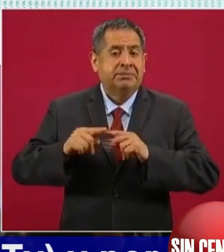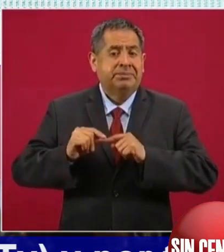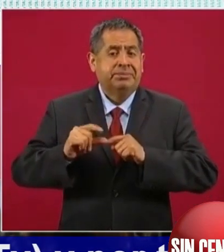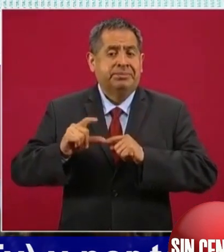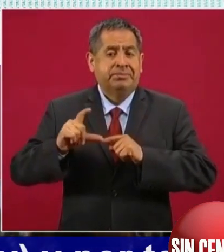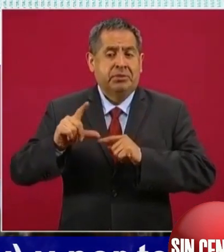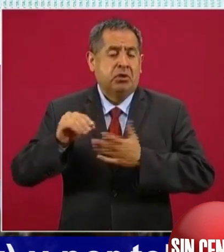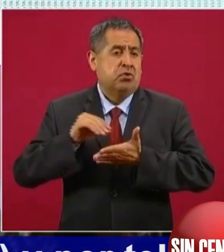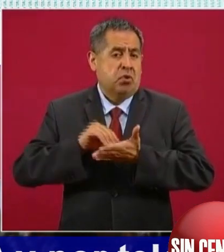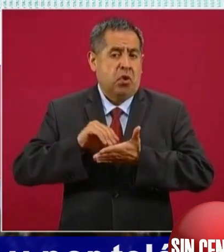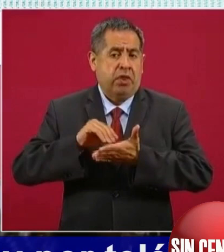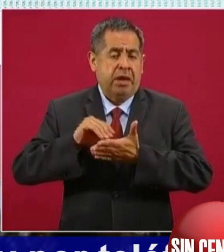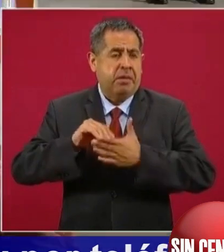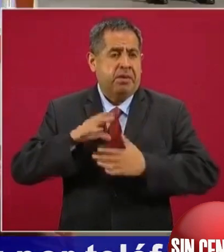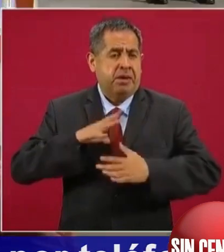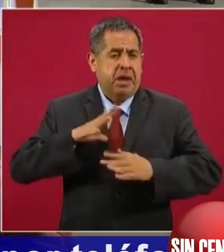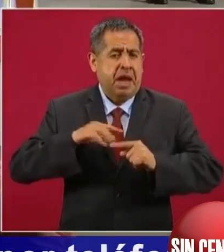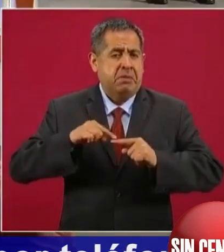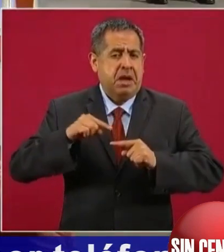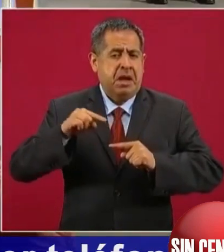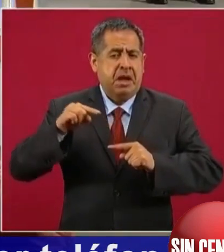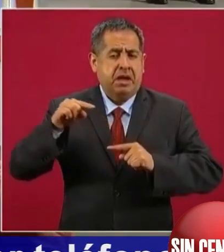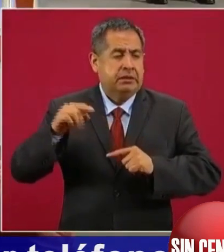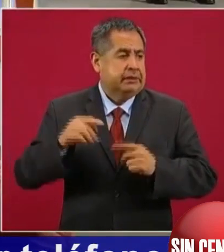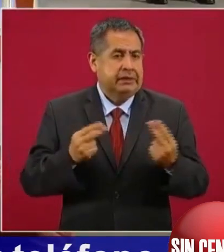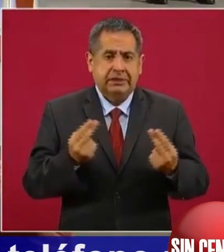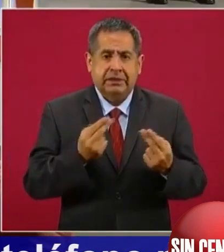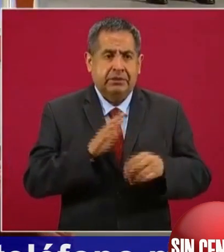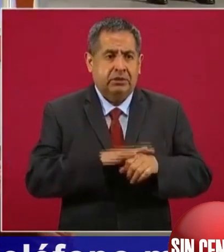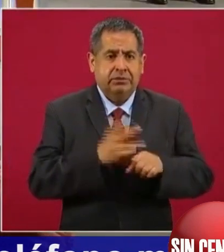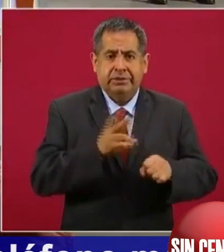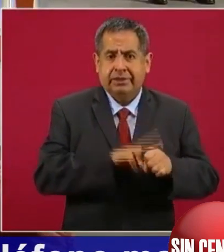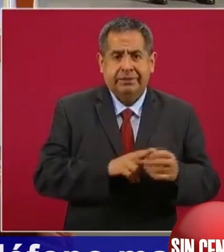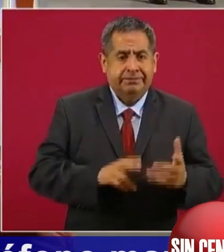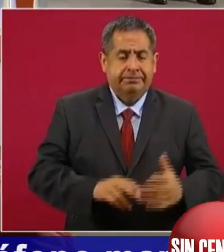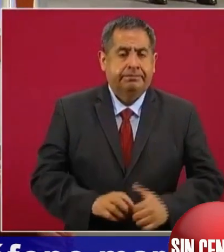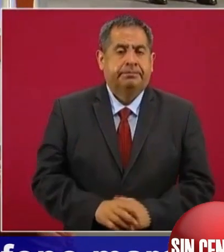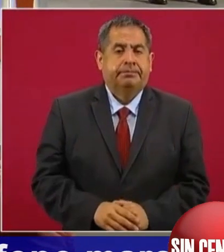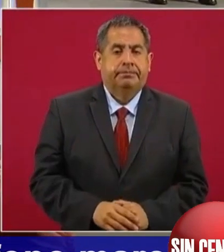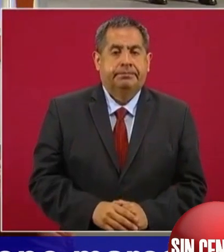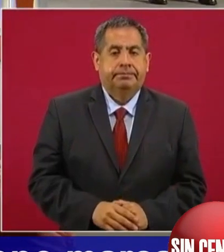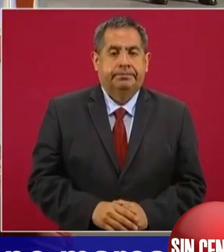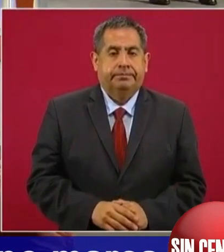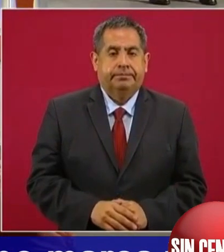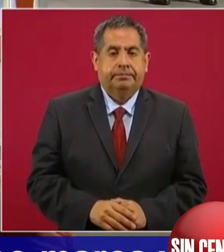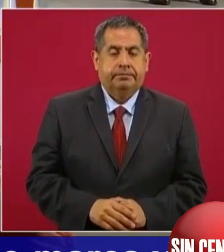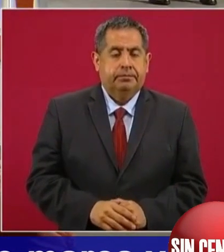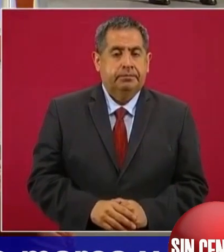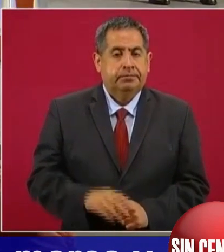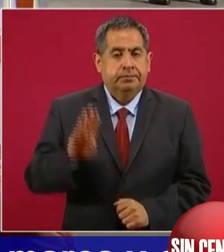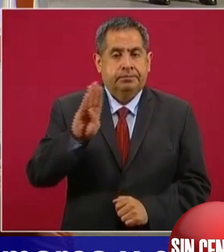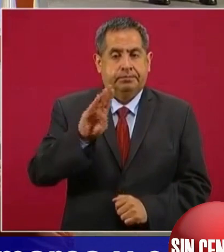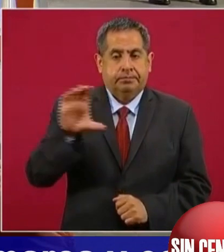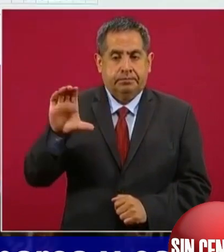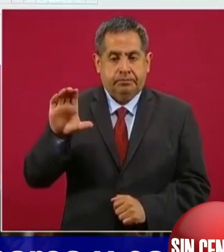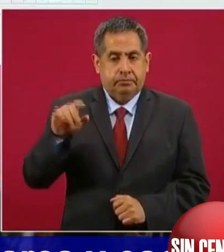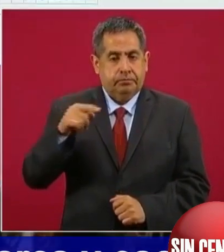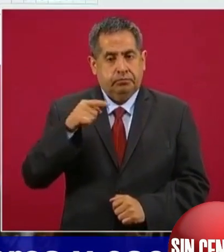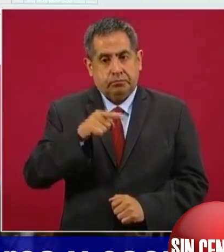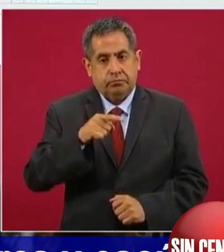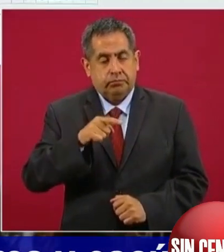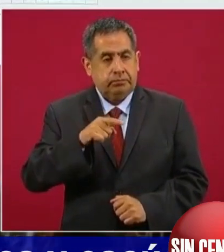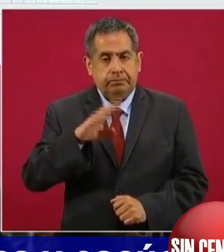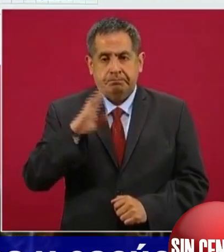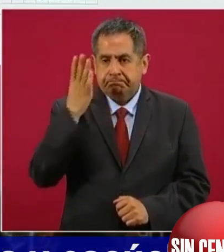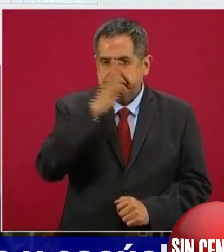un aumento importante en la necesidad de hospitalización. La siguiente. Baja California ha tenido